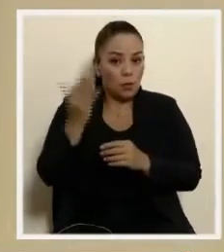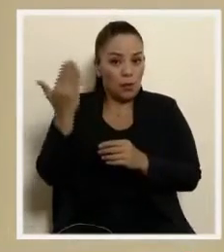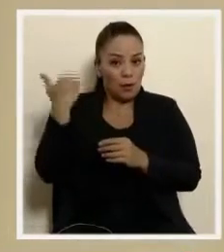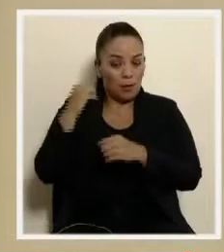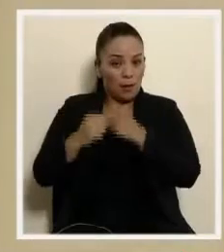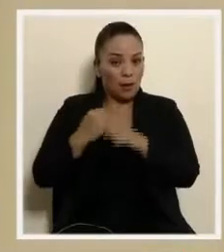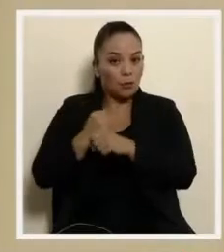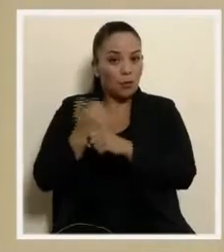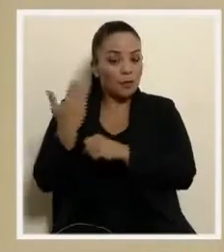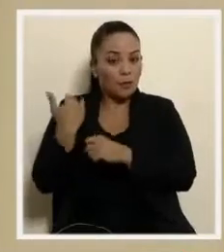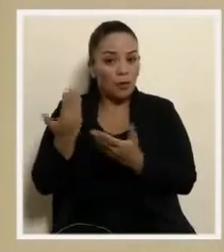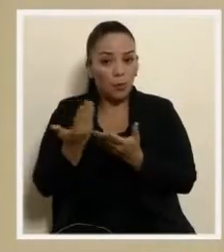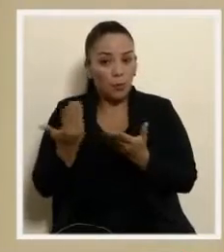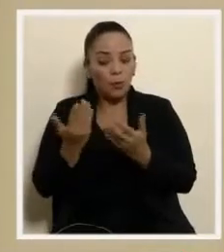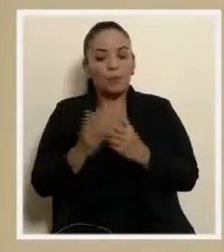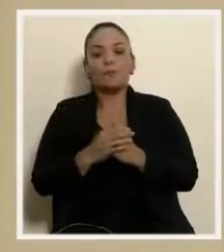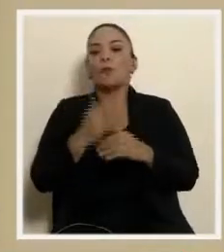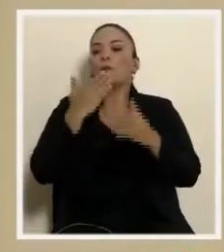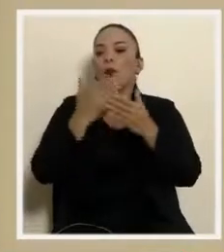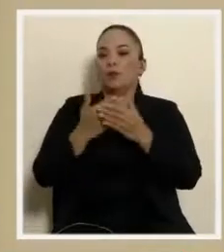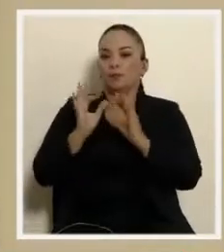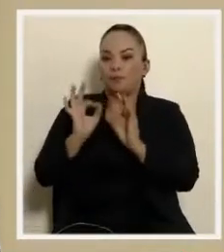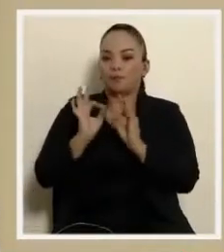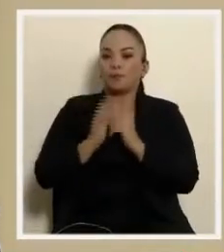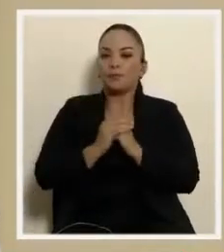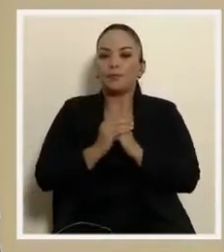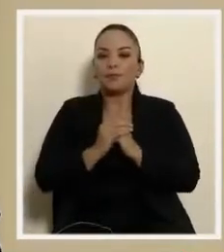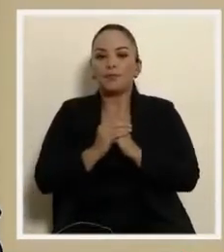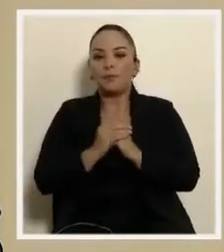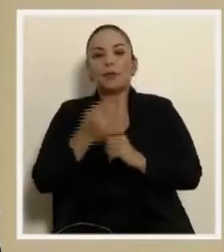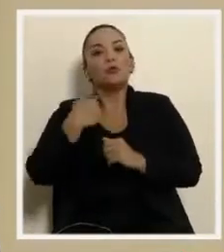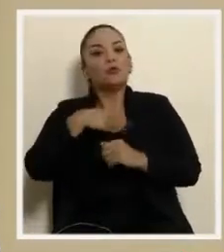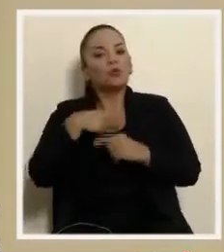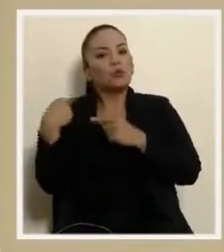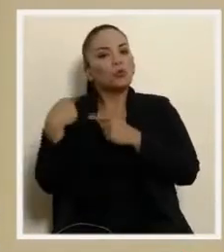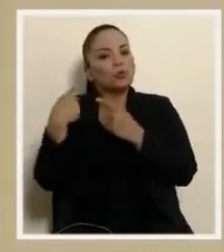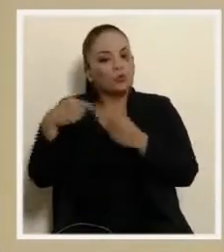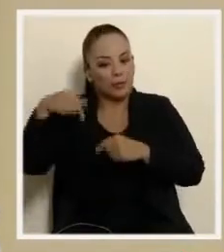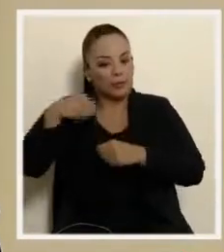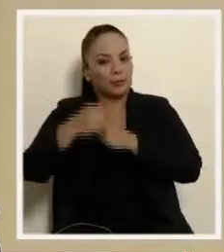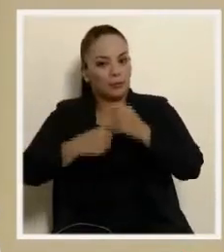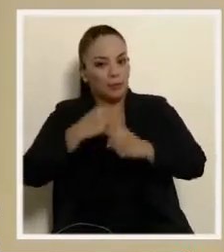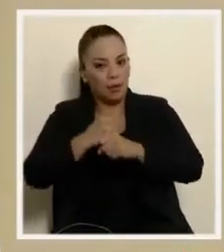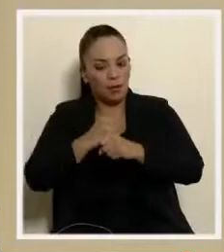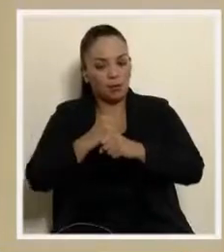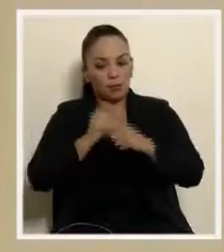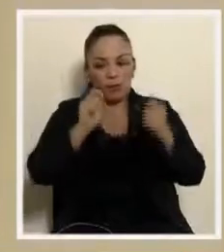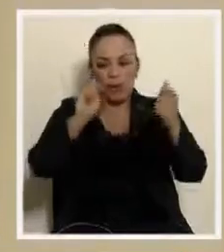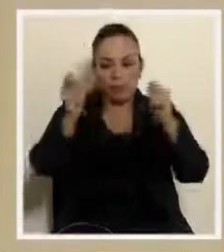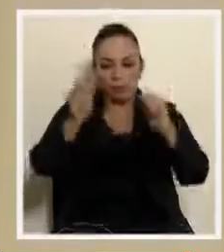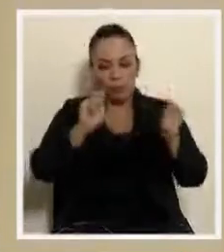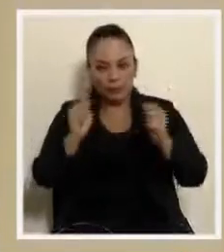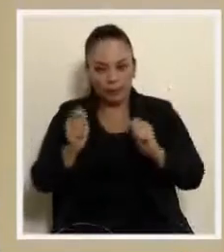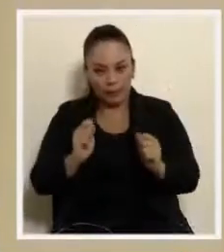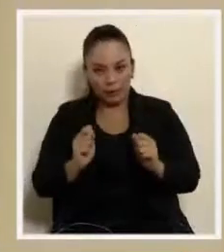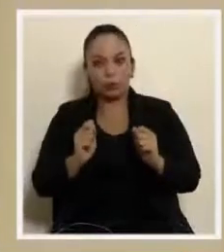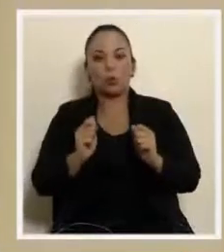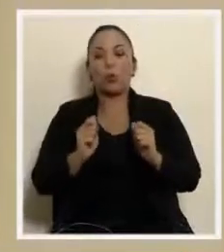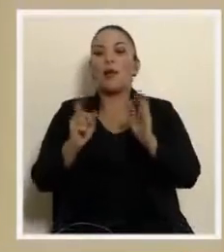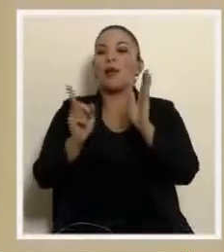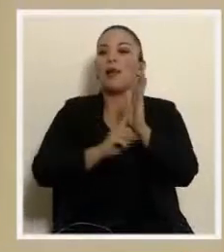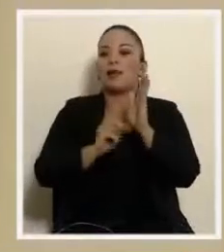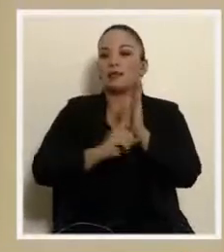Bien, vamos a ver, nosotros hemos venido durante todo el año ajustando el modelo de alertas, de modo